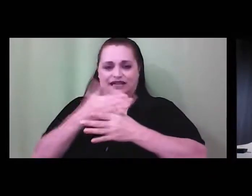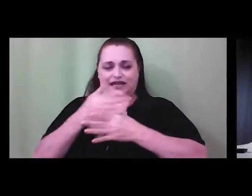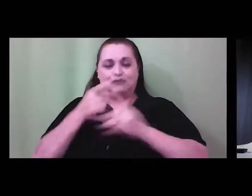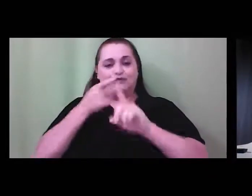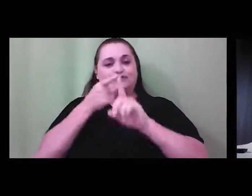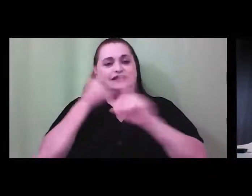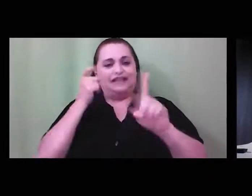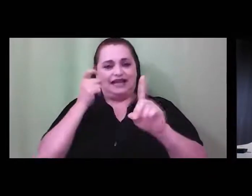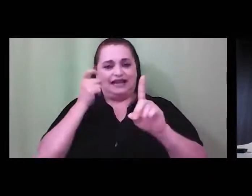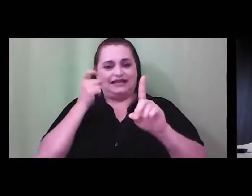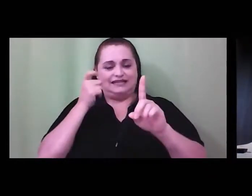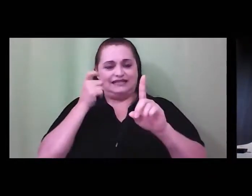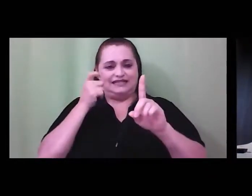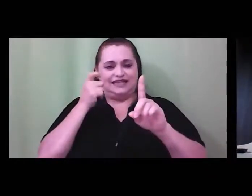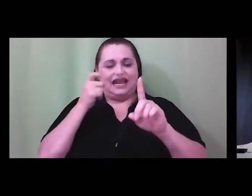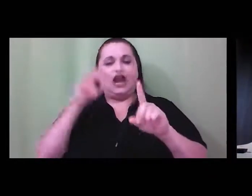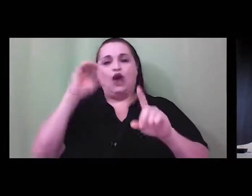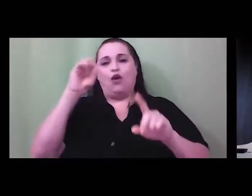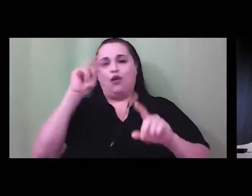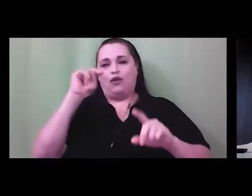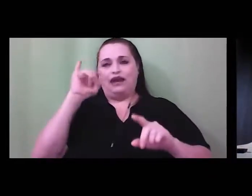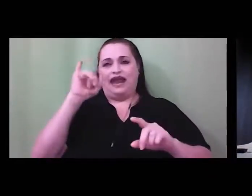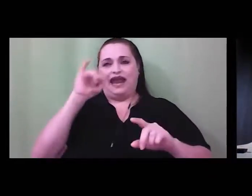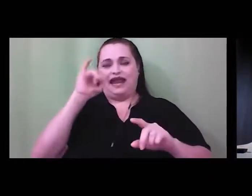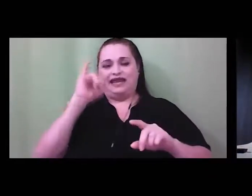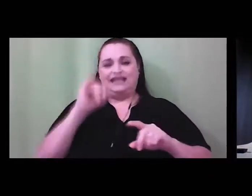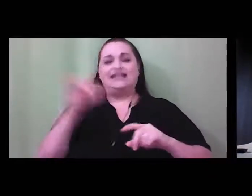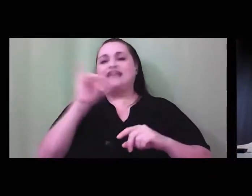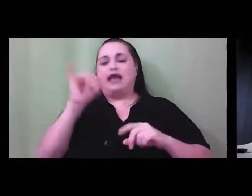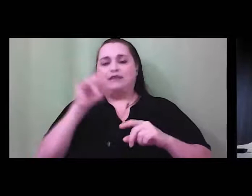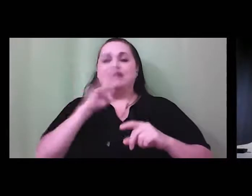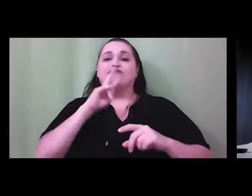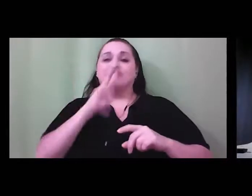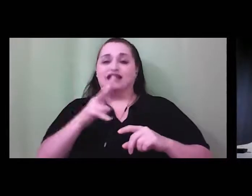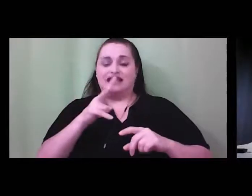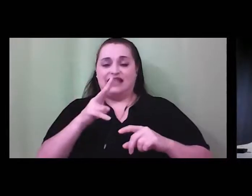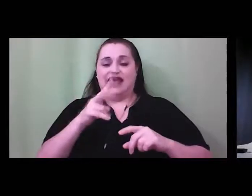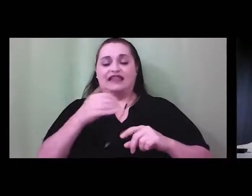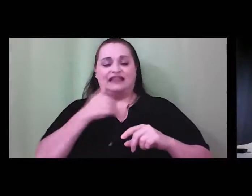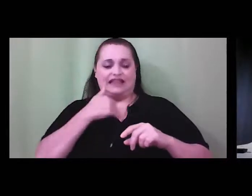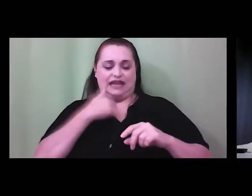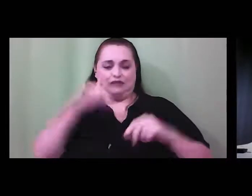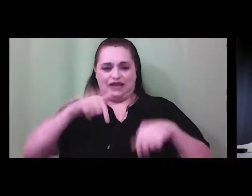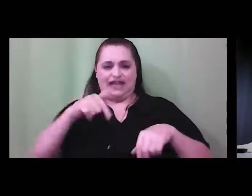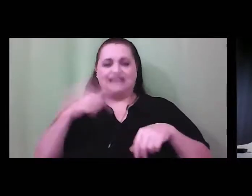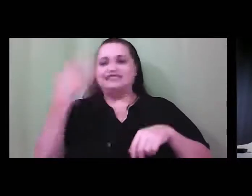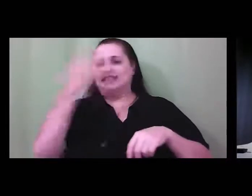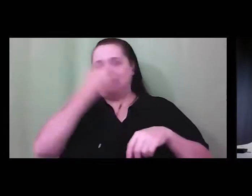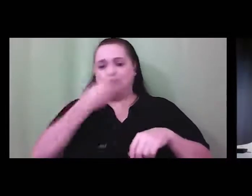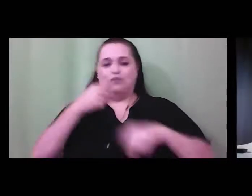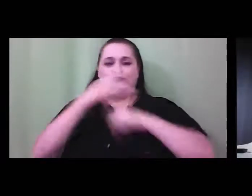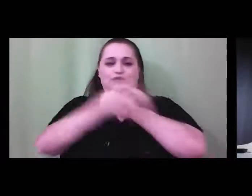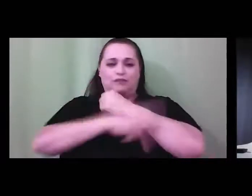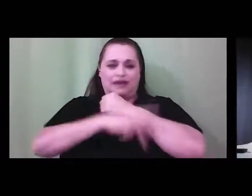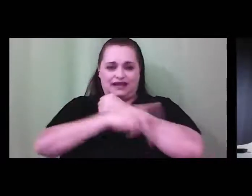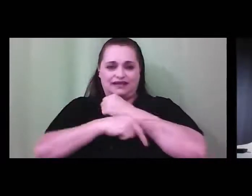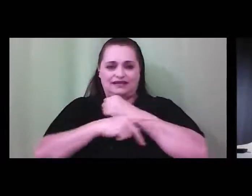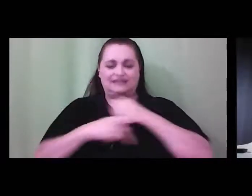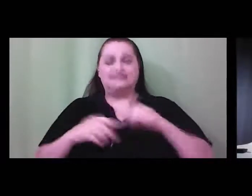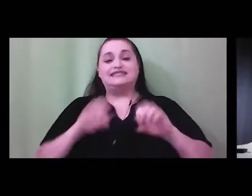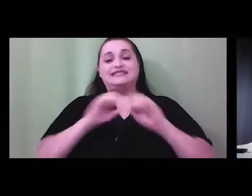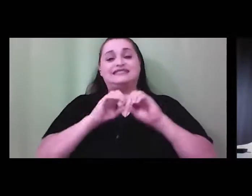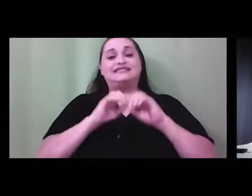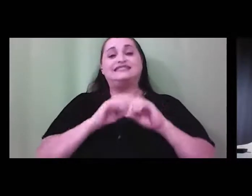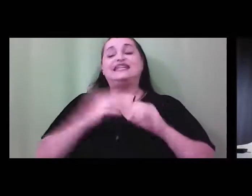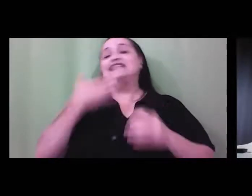desde el ONEI y desde la realidad que tenemos en este hermoso país. Sin más,